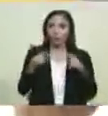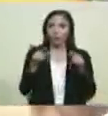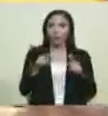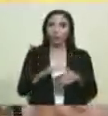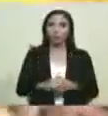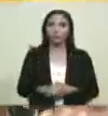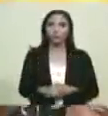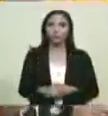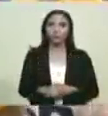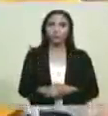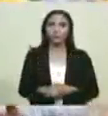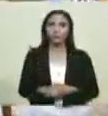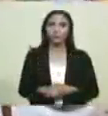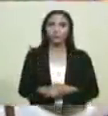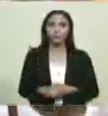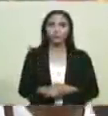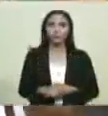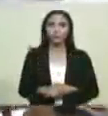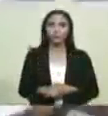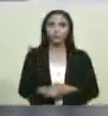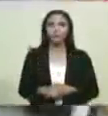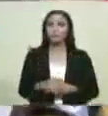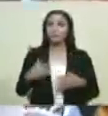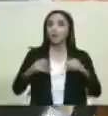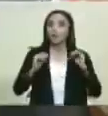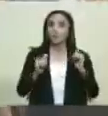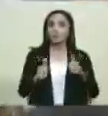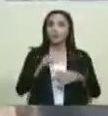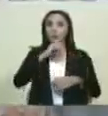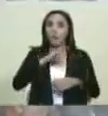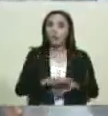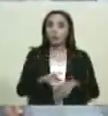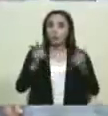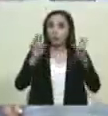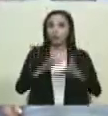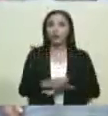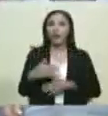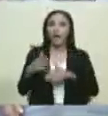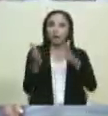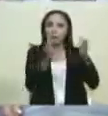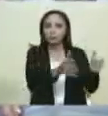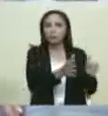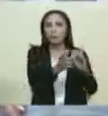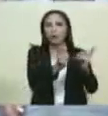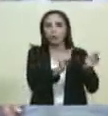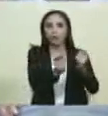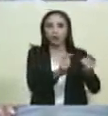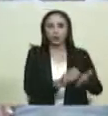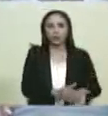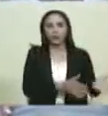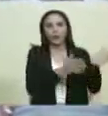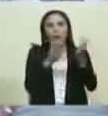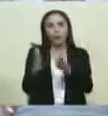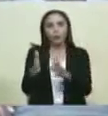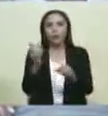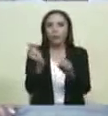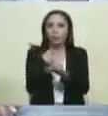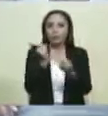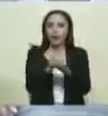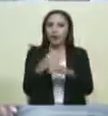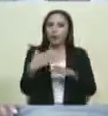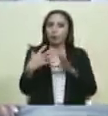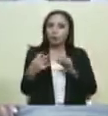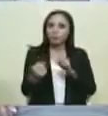un nuevo comienzo por un lado el diálogo el entendimiento el trabajo la